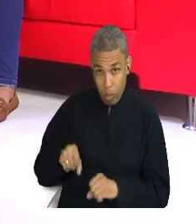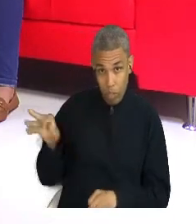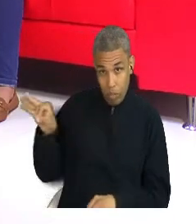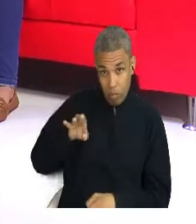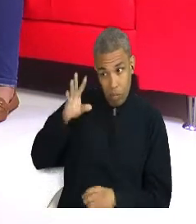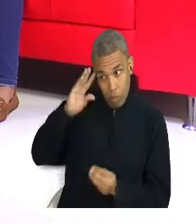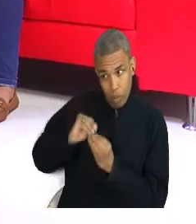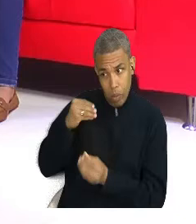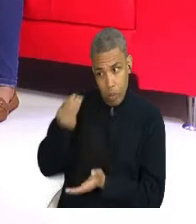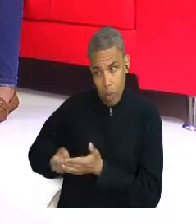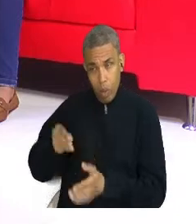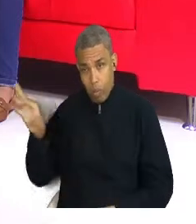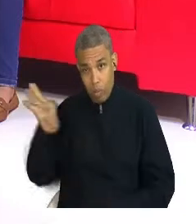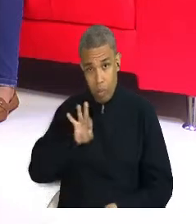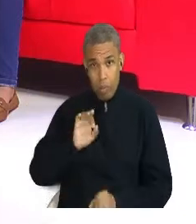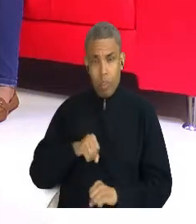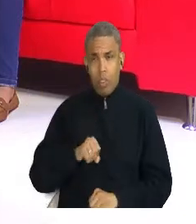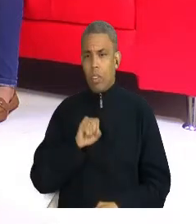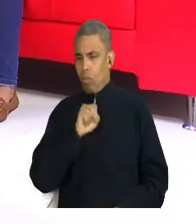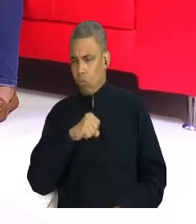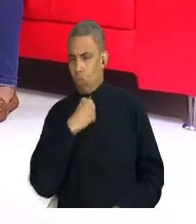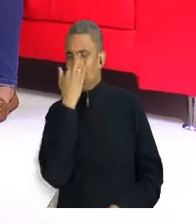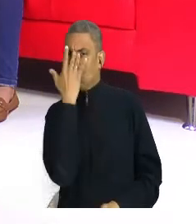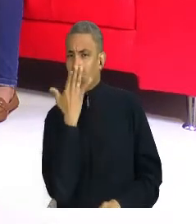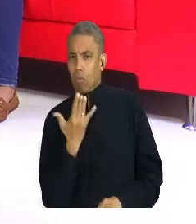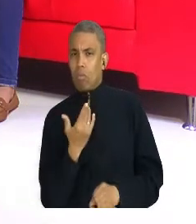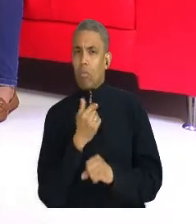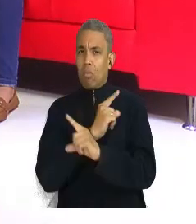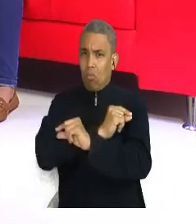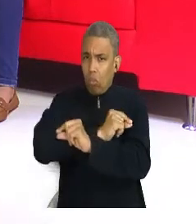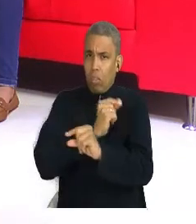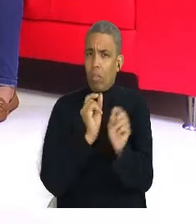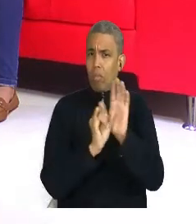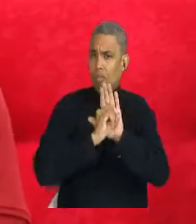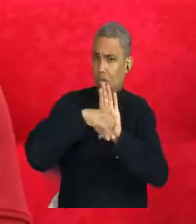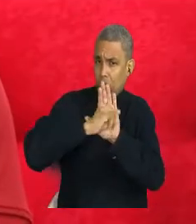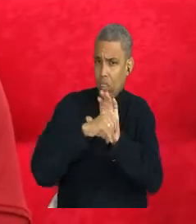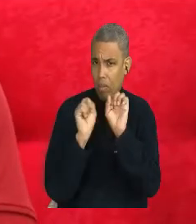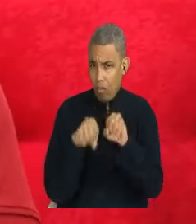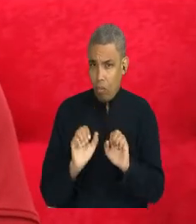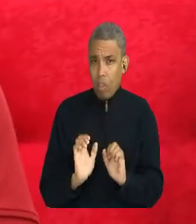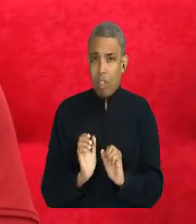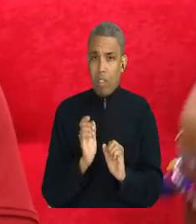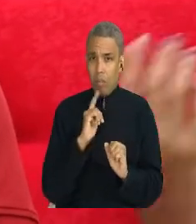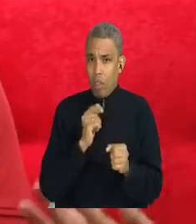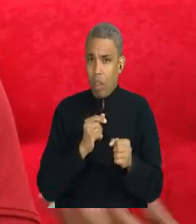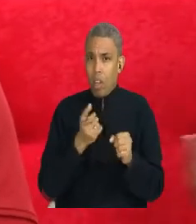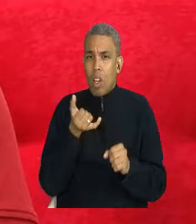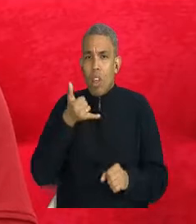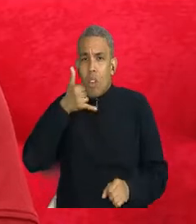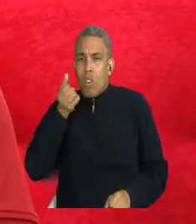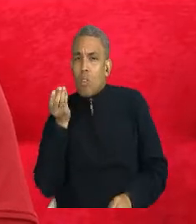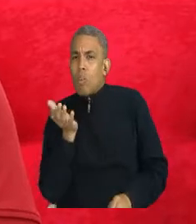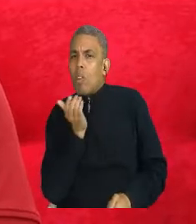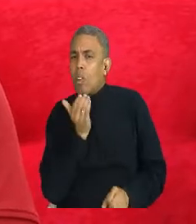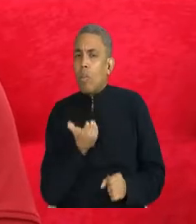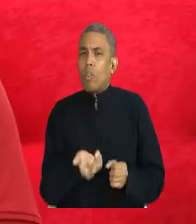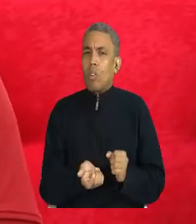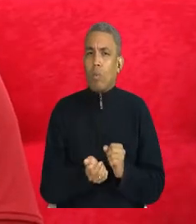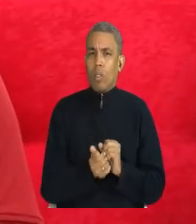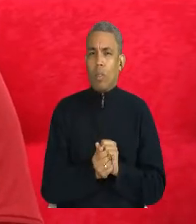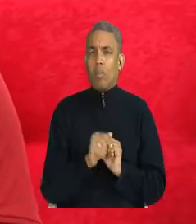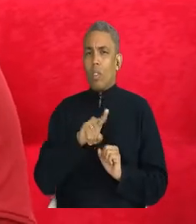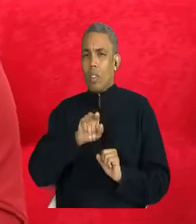cada uno nos pueden seguir por las redes sociales, ahí encuentran toda la información que necesitan, los contactos y todo. ¿Cómo apareces en tus redes sociales? Yo salgo como